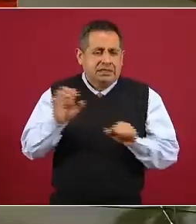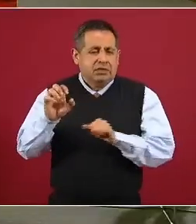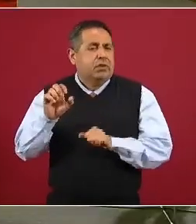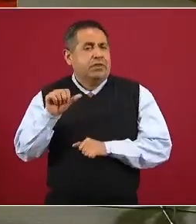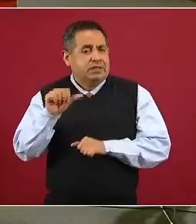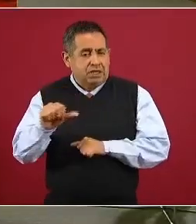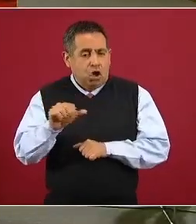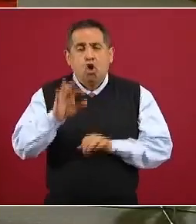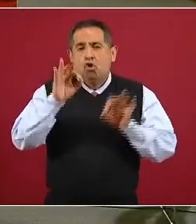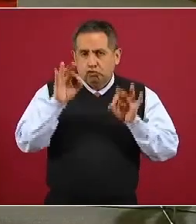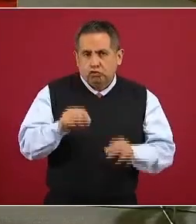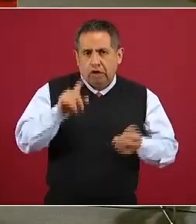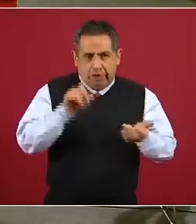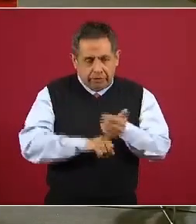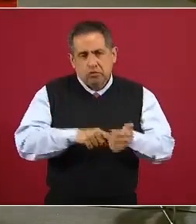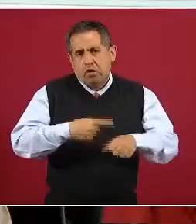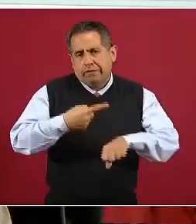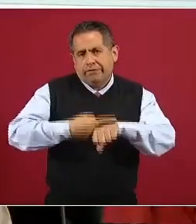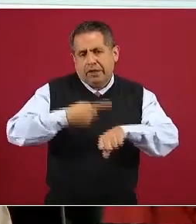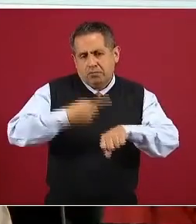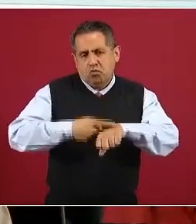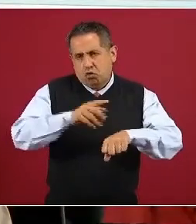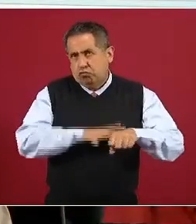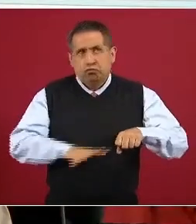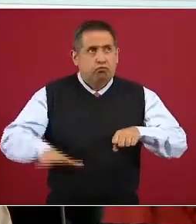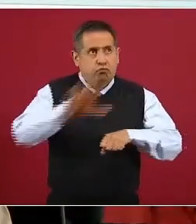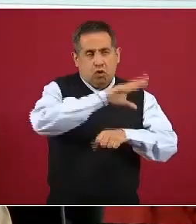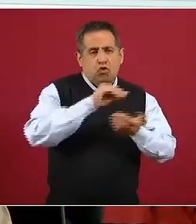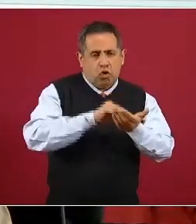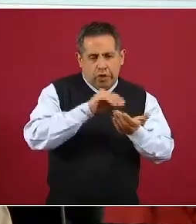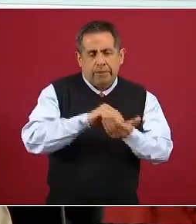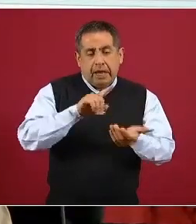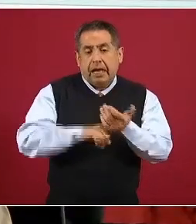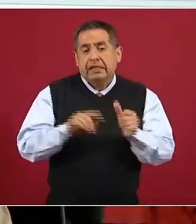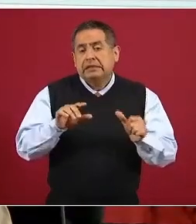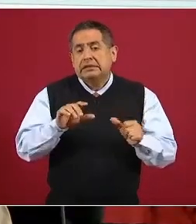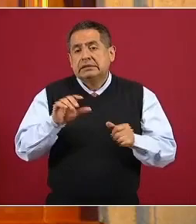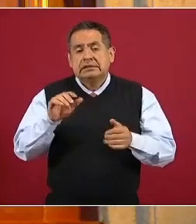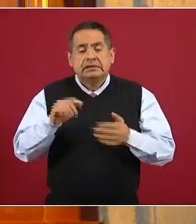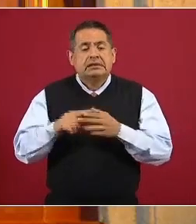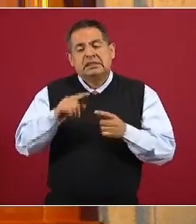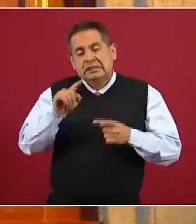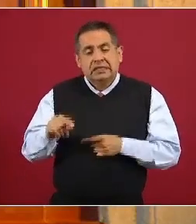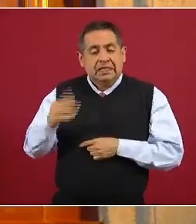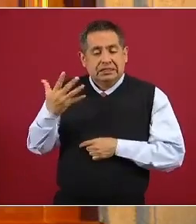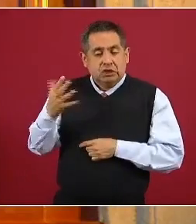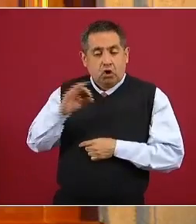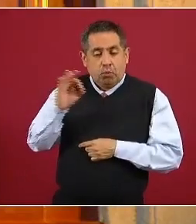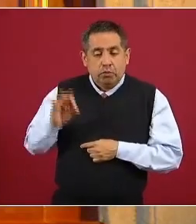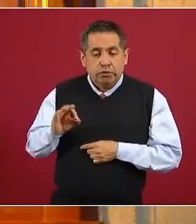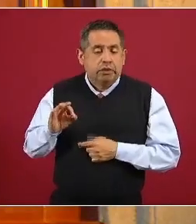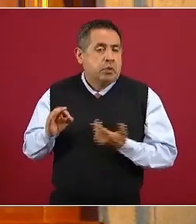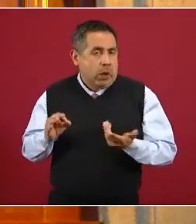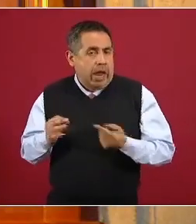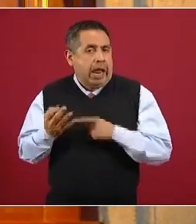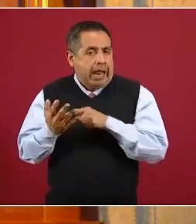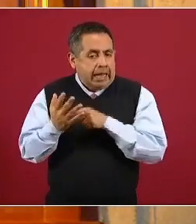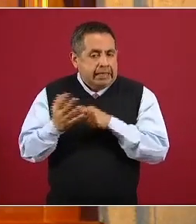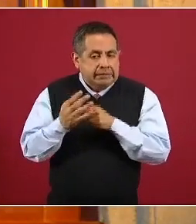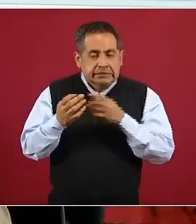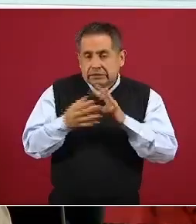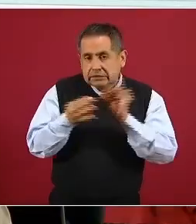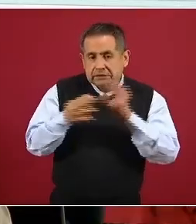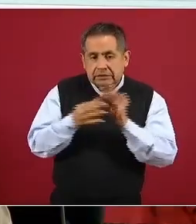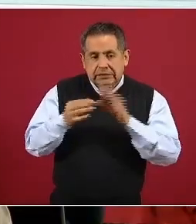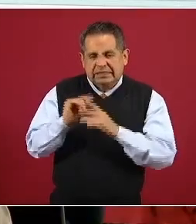36.616, son realmente las que representan la epidemia activa. Y este mismo 5% es el indicador al que hacía